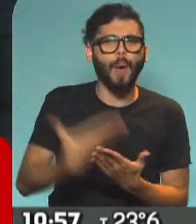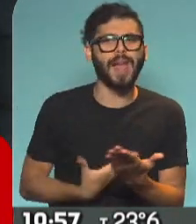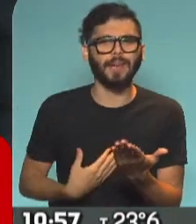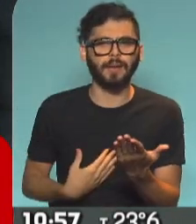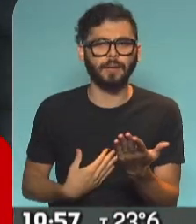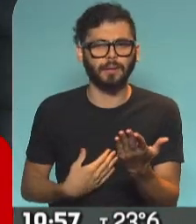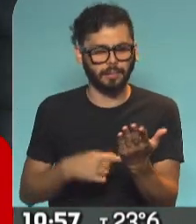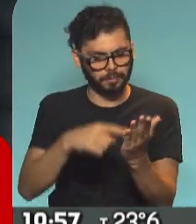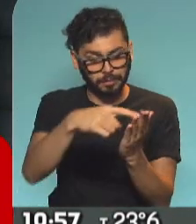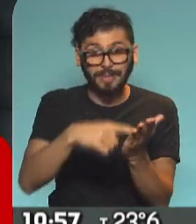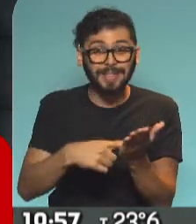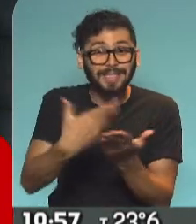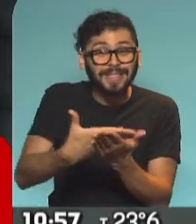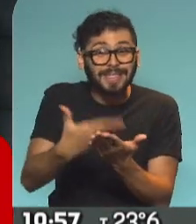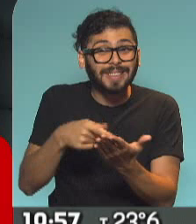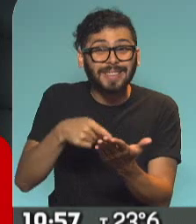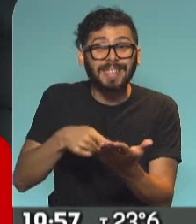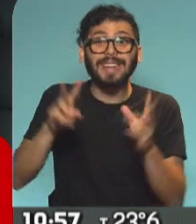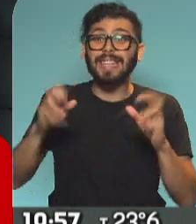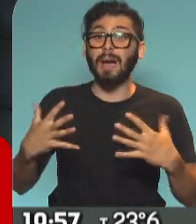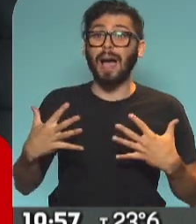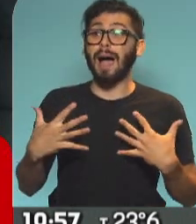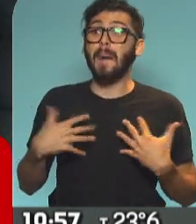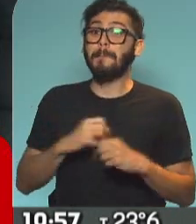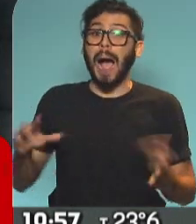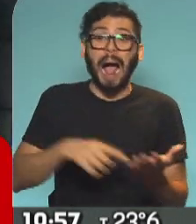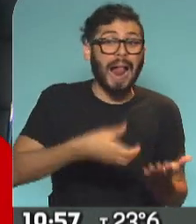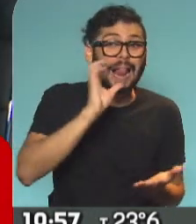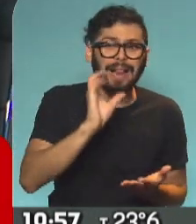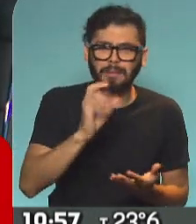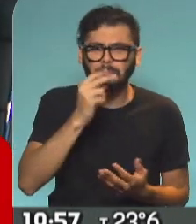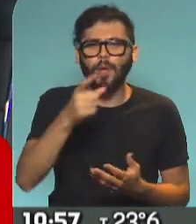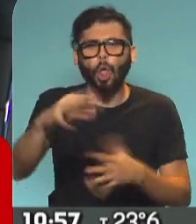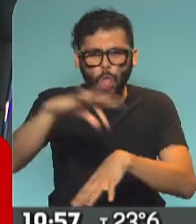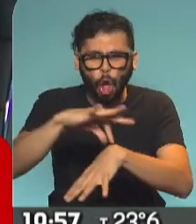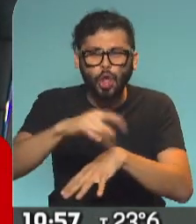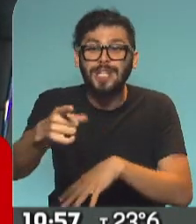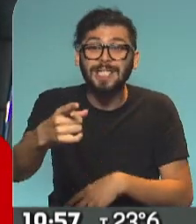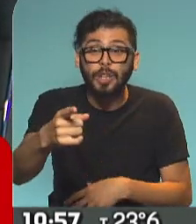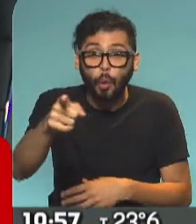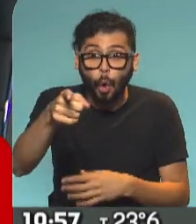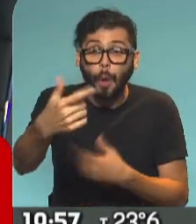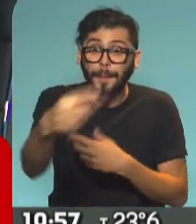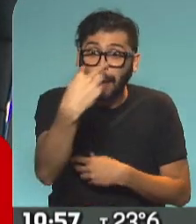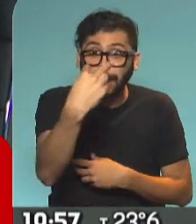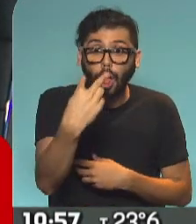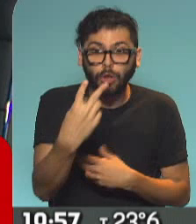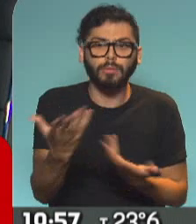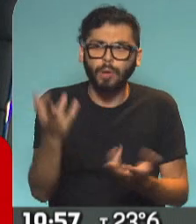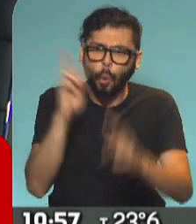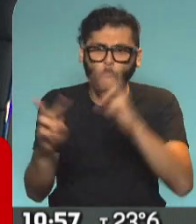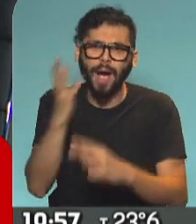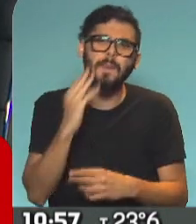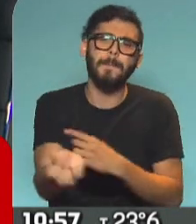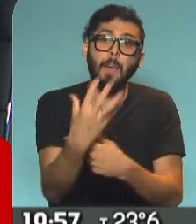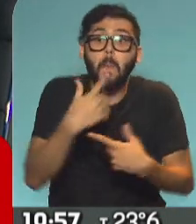Ninguno habla de la utilidad en ninguna patología. Ninguno. Doctor, si está escuchando, trate de buscarla y me la manda, porque por ahí a